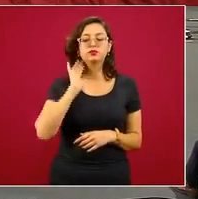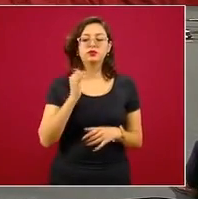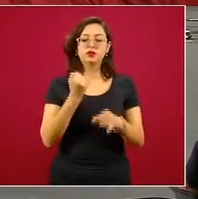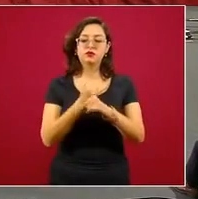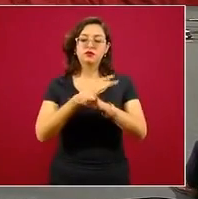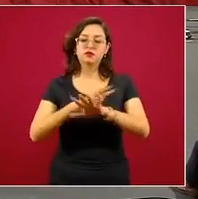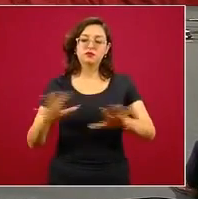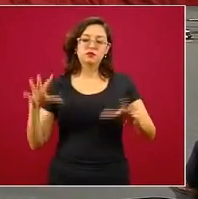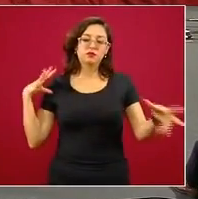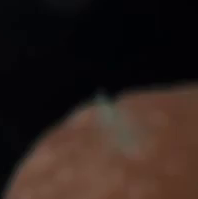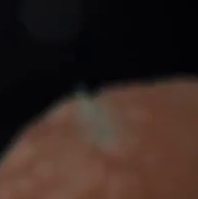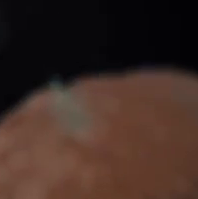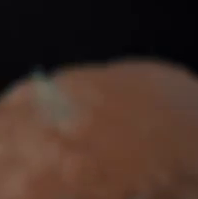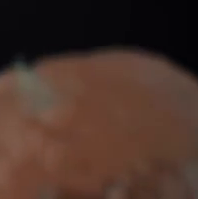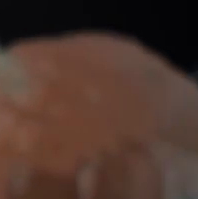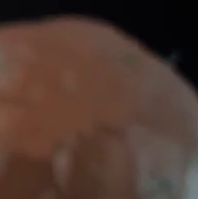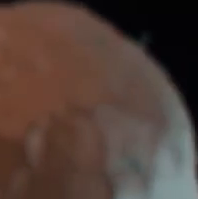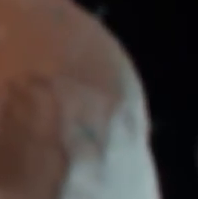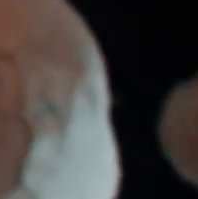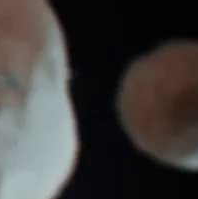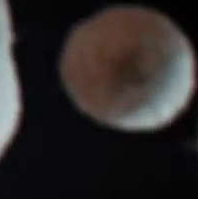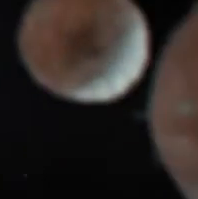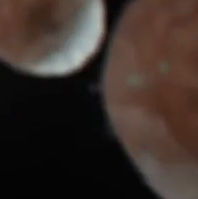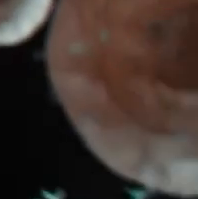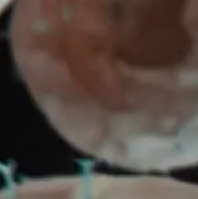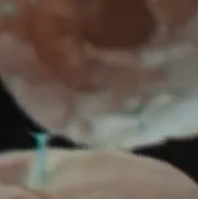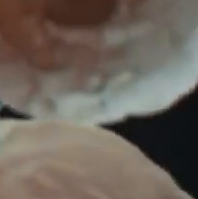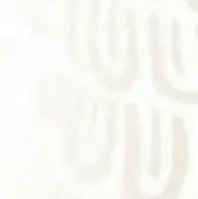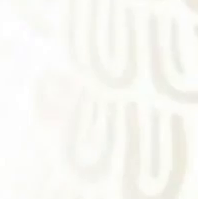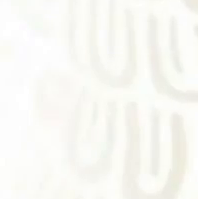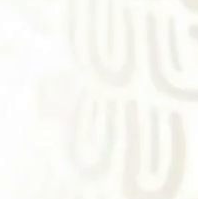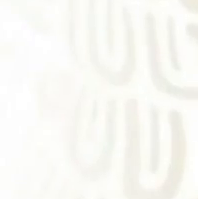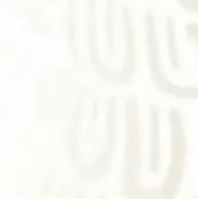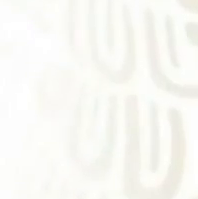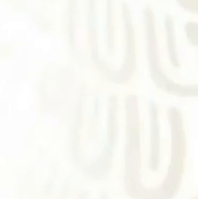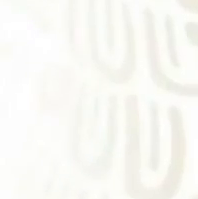el día de hoy. Muchas gracias. Quédate en casa.